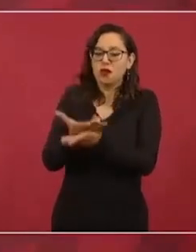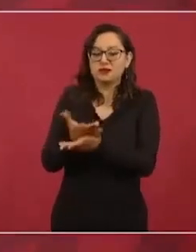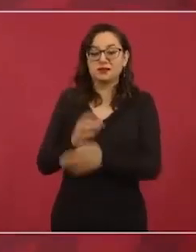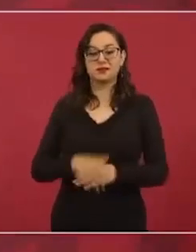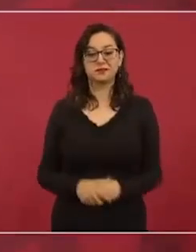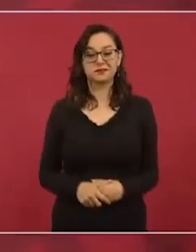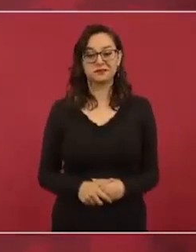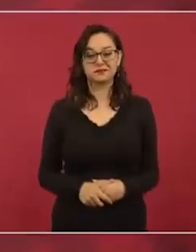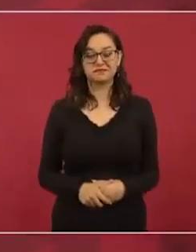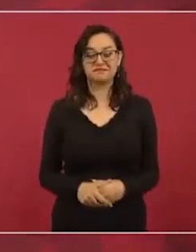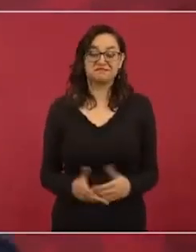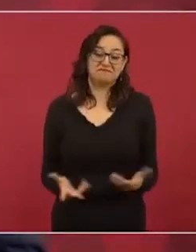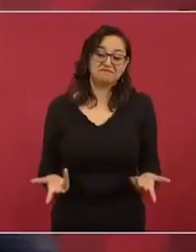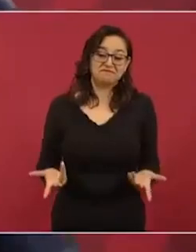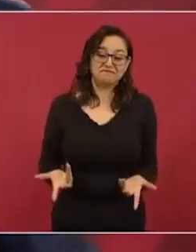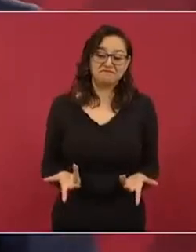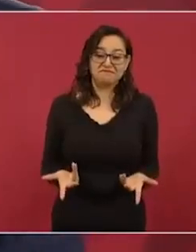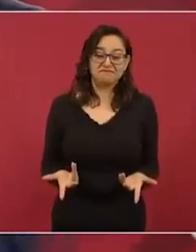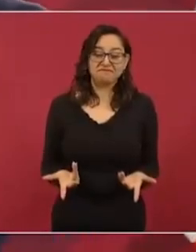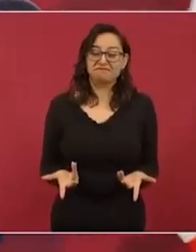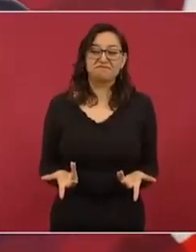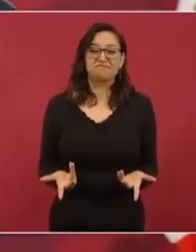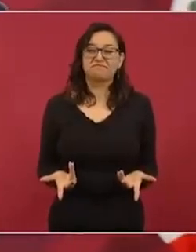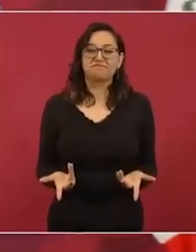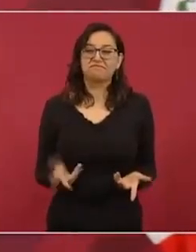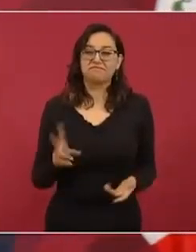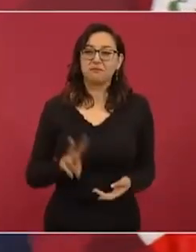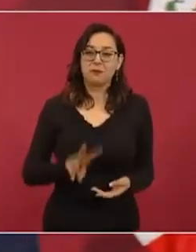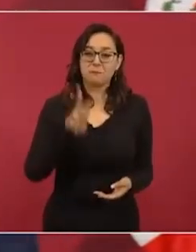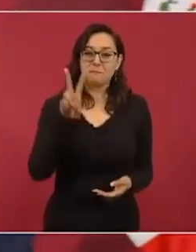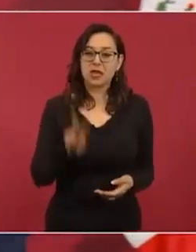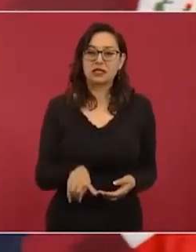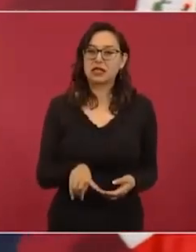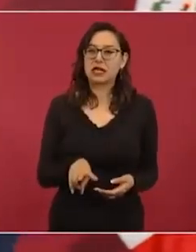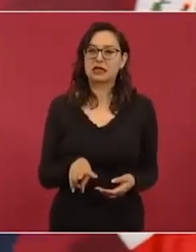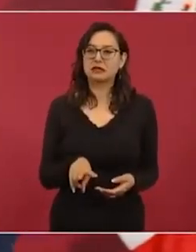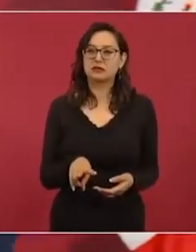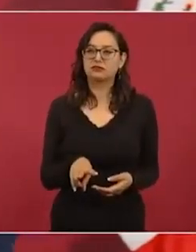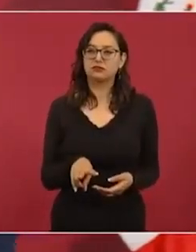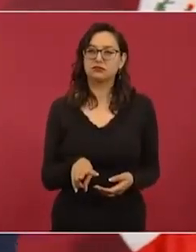Esto es distinto. Esto, la